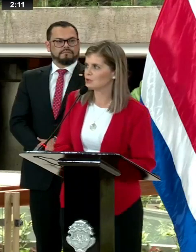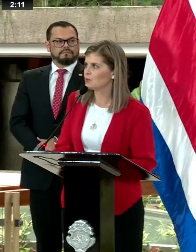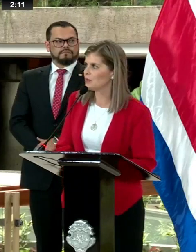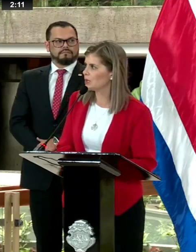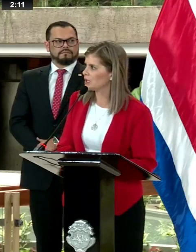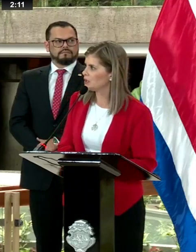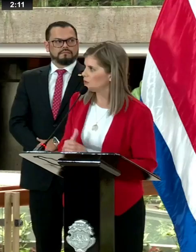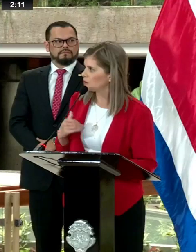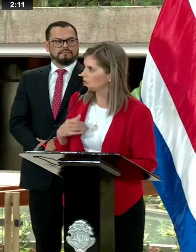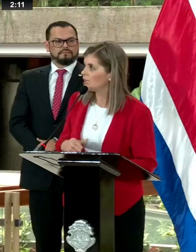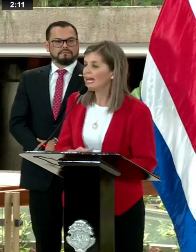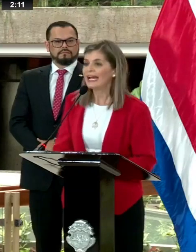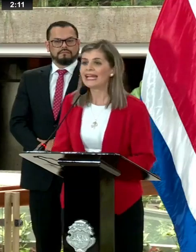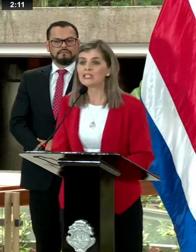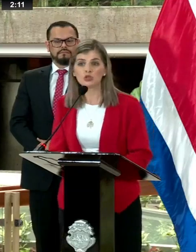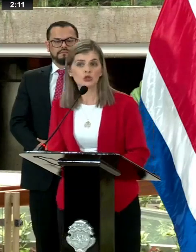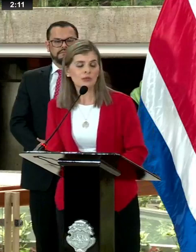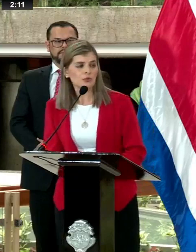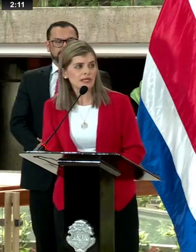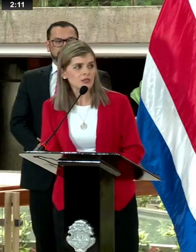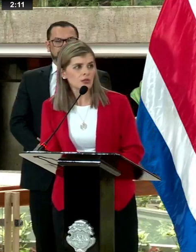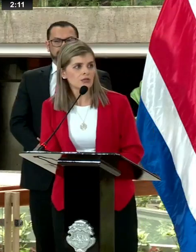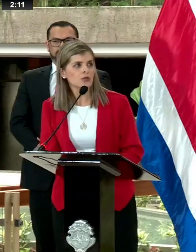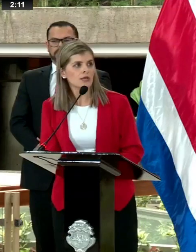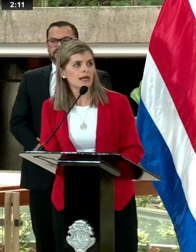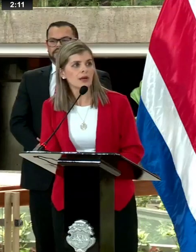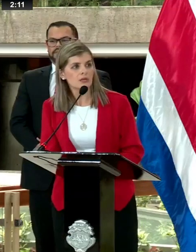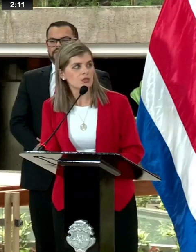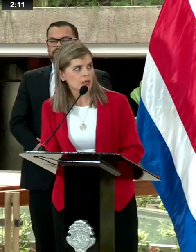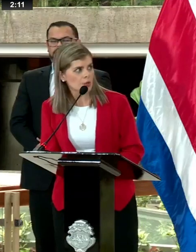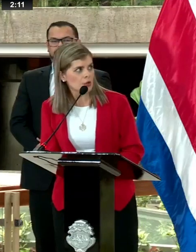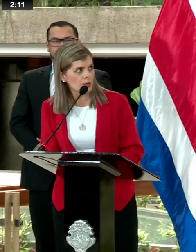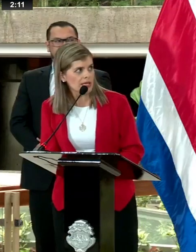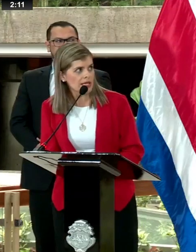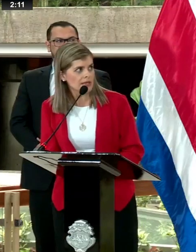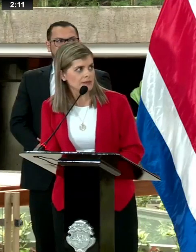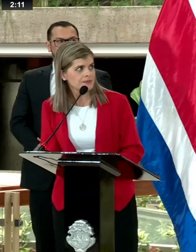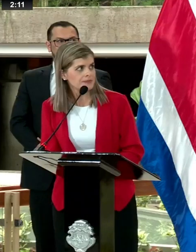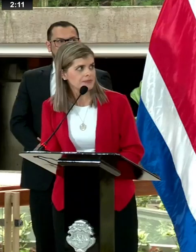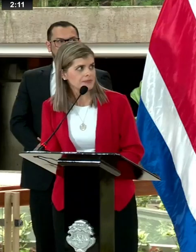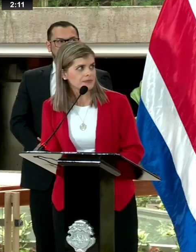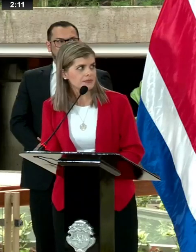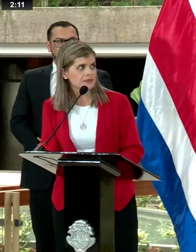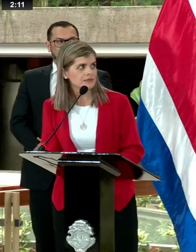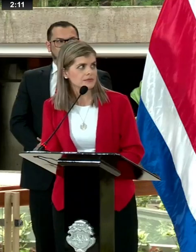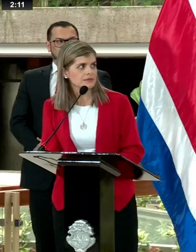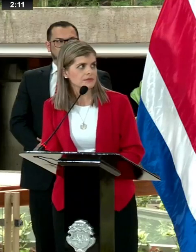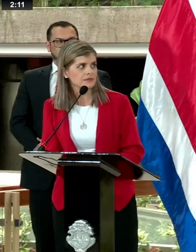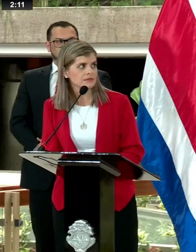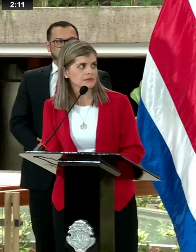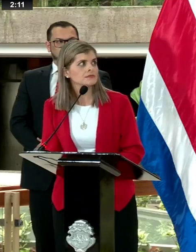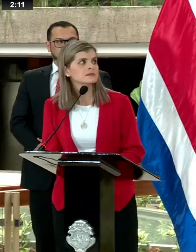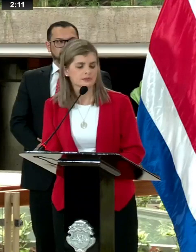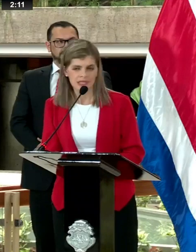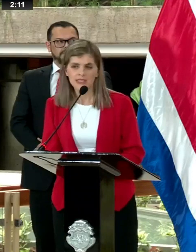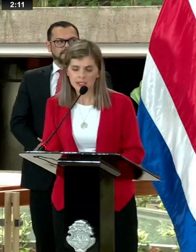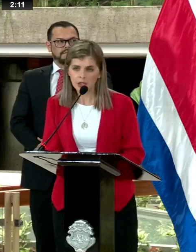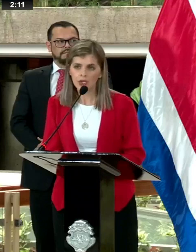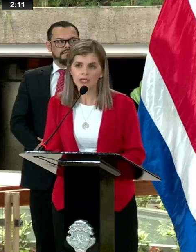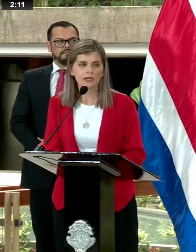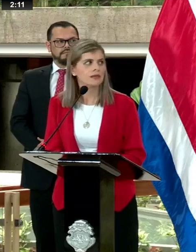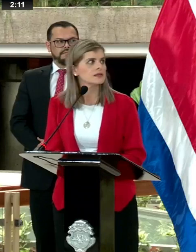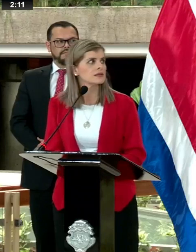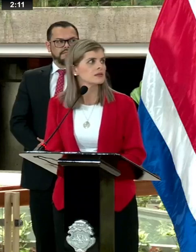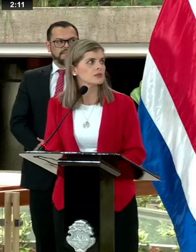wow, me sopla por aquí, don. Esto lo hemos visto dentro de la evaluación económica. No, es más de 26 mil, pero póngale lo que sea. Sí,